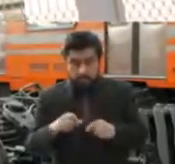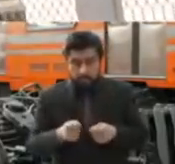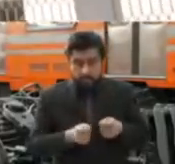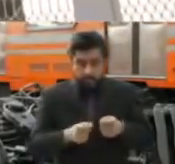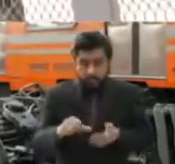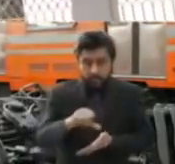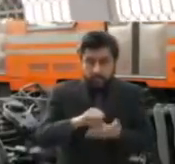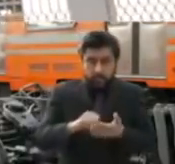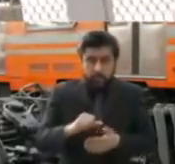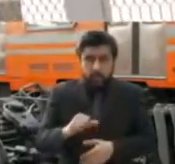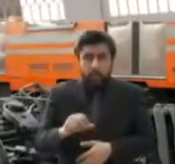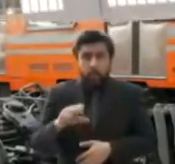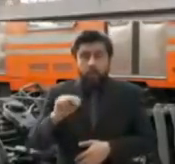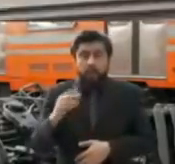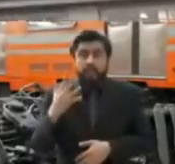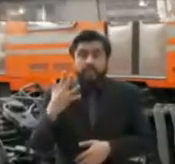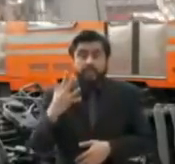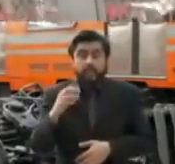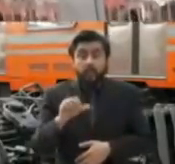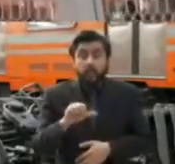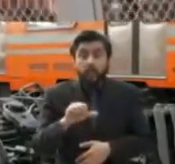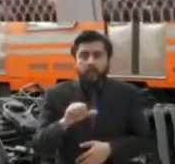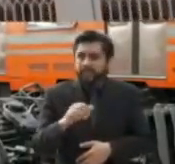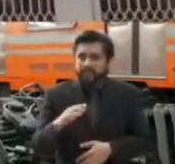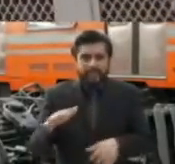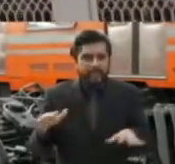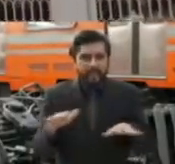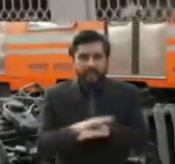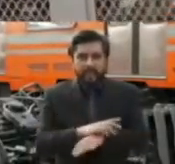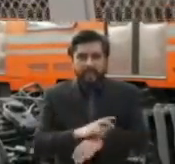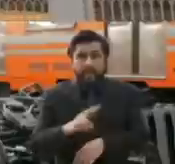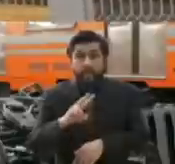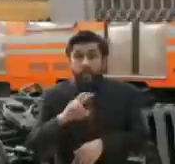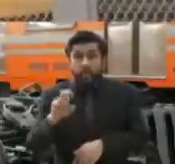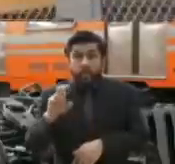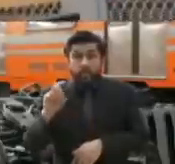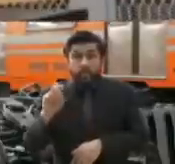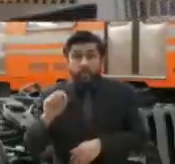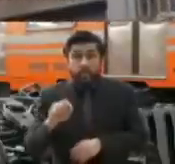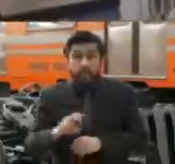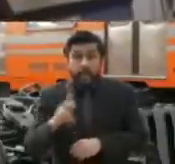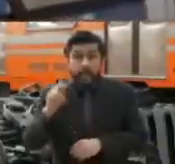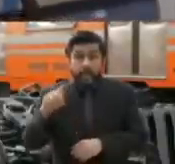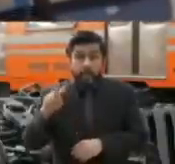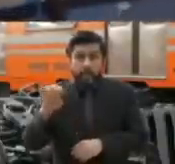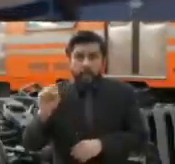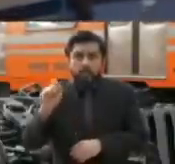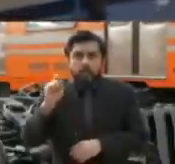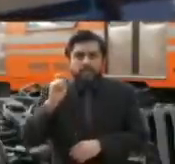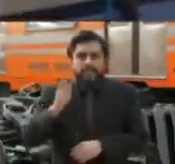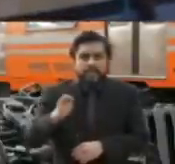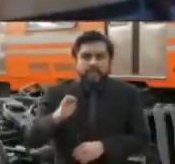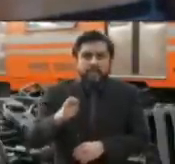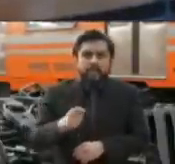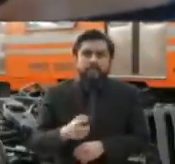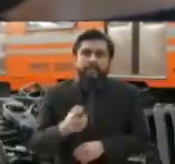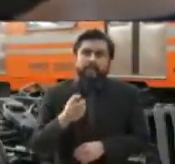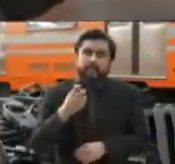de 85 a 230 kilovoltios. Eso tiene grandes ventajas en términos incluso